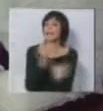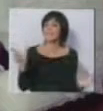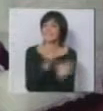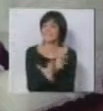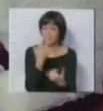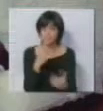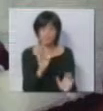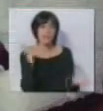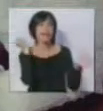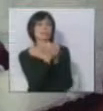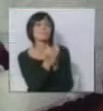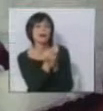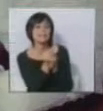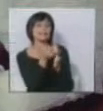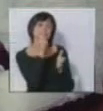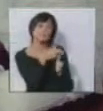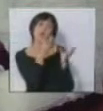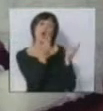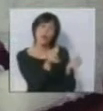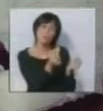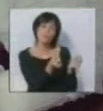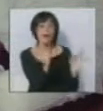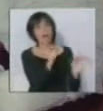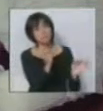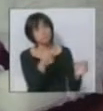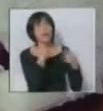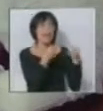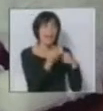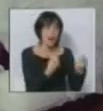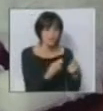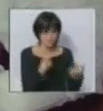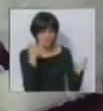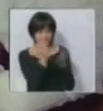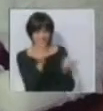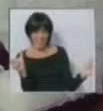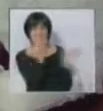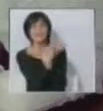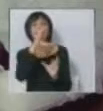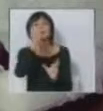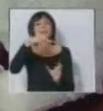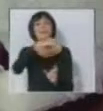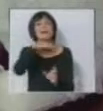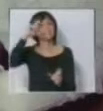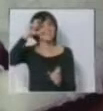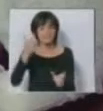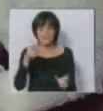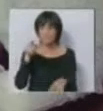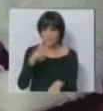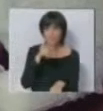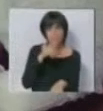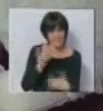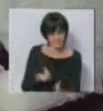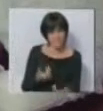alguna marca diga, bueno, si esto lo va a mostrar Wanda, también nos genera a nosotros una discusión importante. Que Mauro Icardi le regaló un